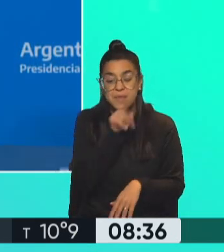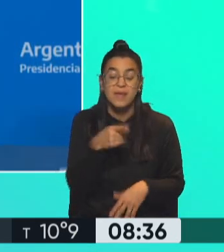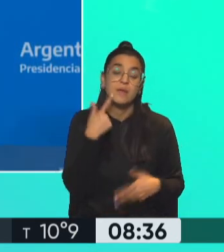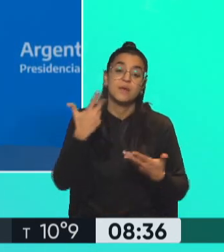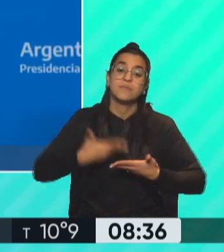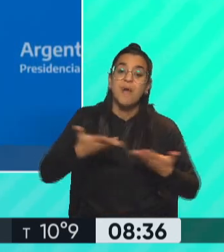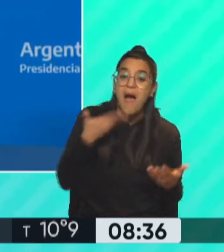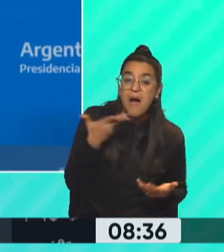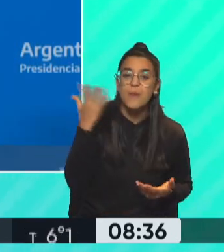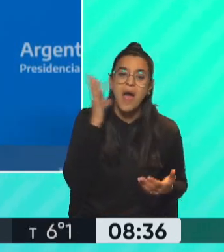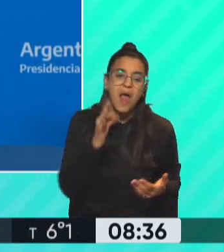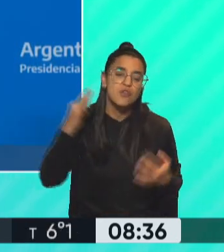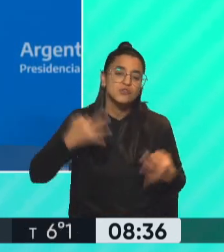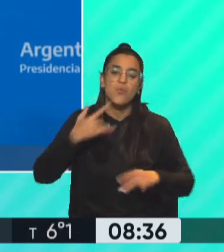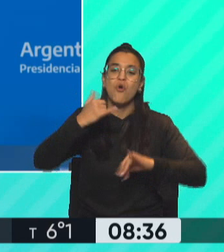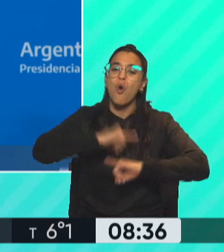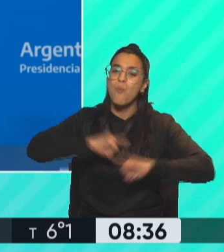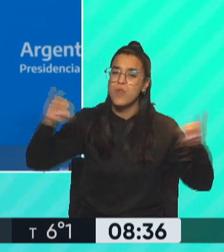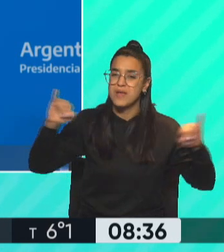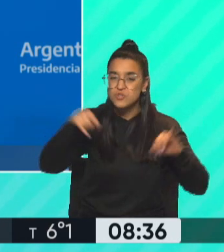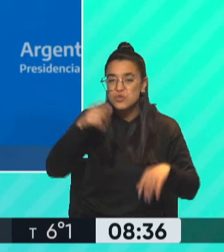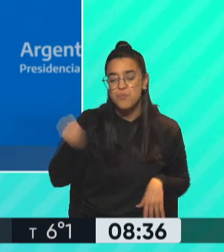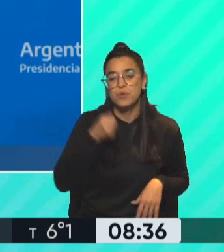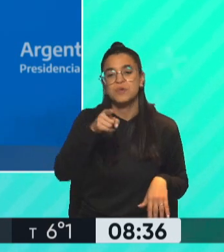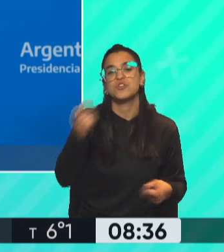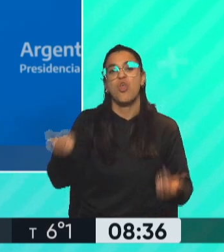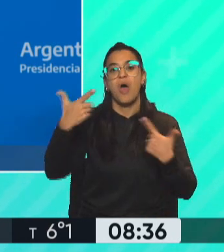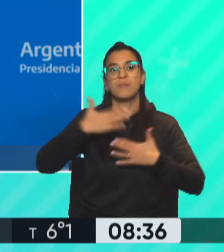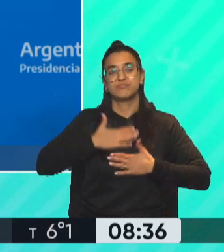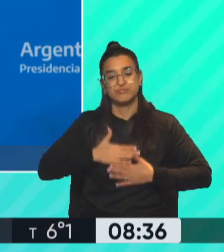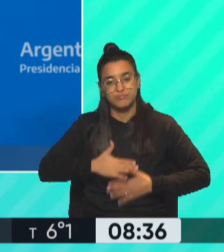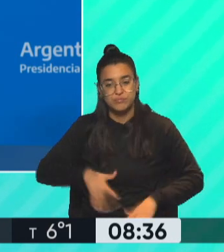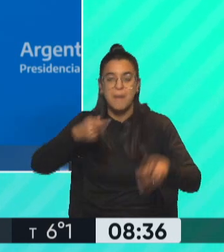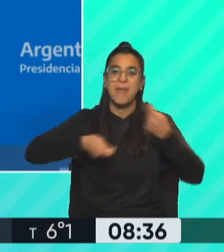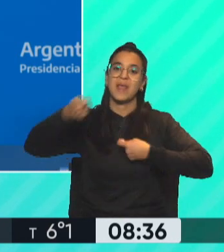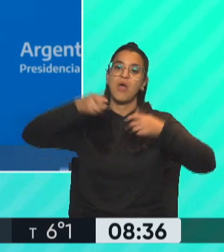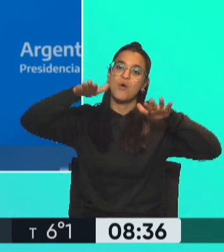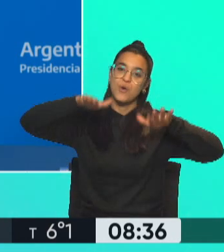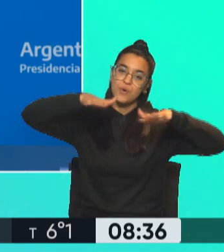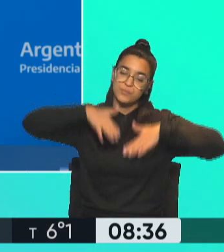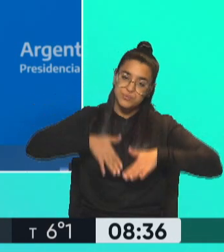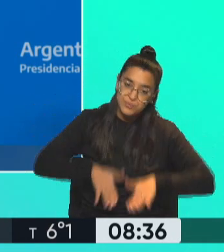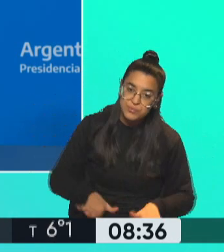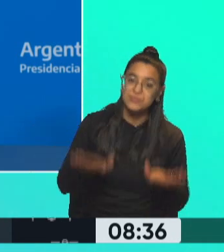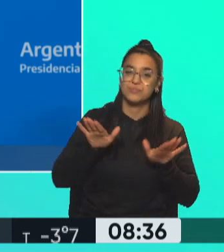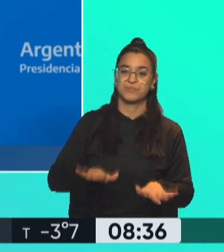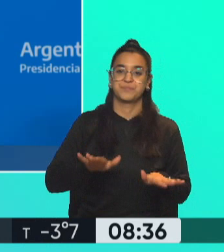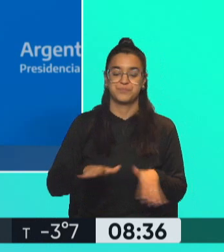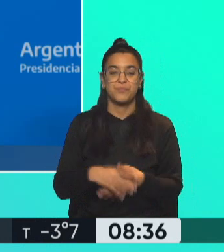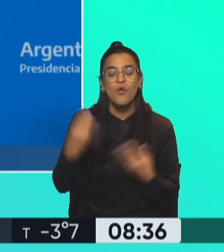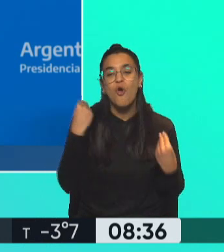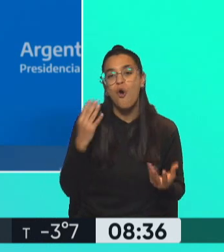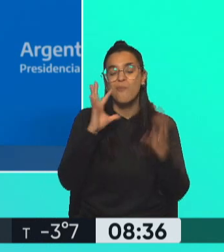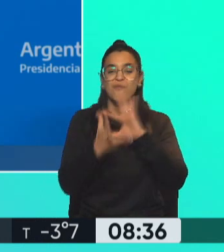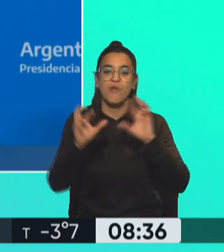de declaración, alguna comunicación, que eso siempre tranquiliza a los mercados, algún lineamiento de cuáles son